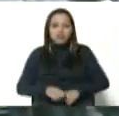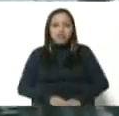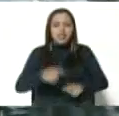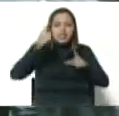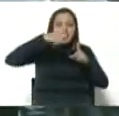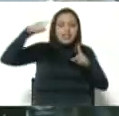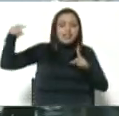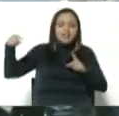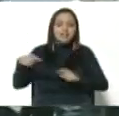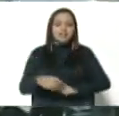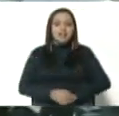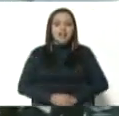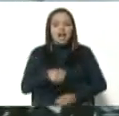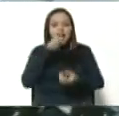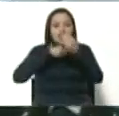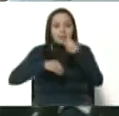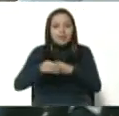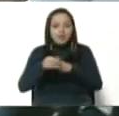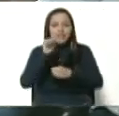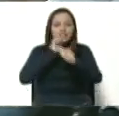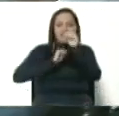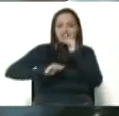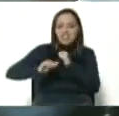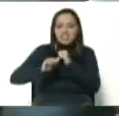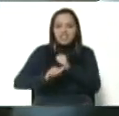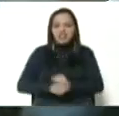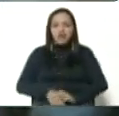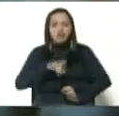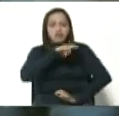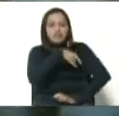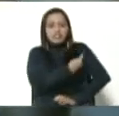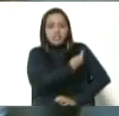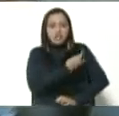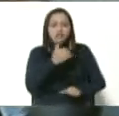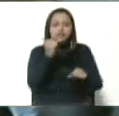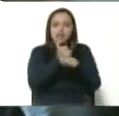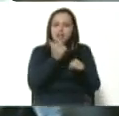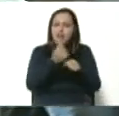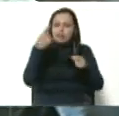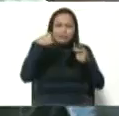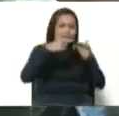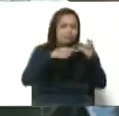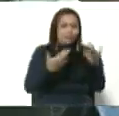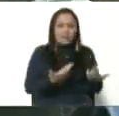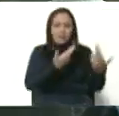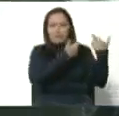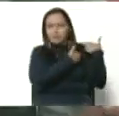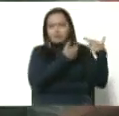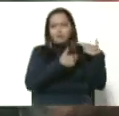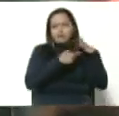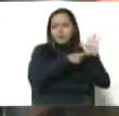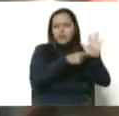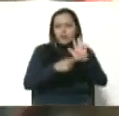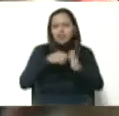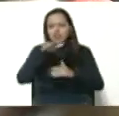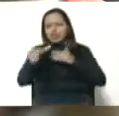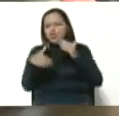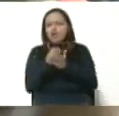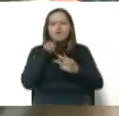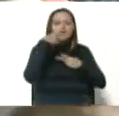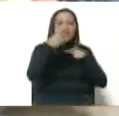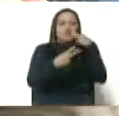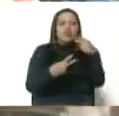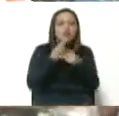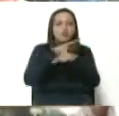eléctrico, del sector alimentos y bebidas, del sector universitario, es decir, hay representantes de distintos sectores públicos